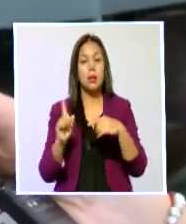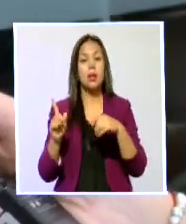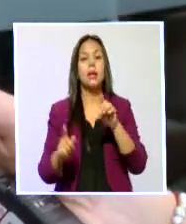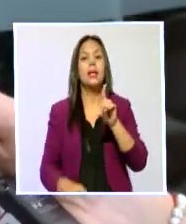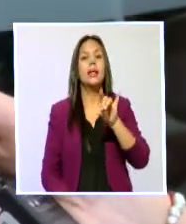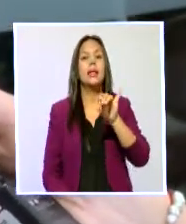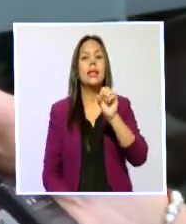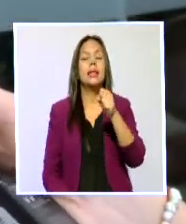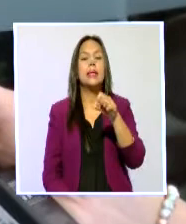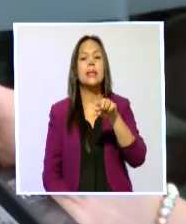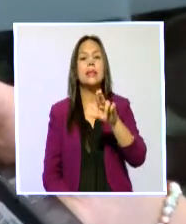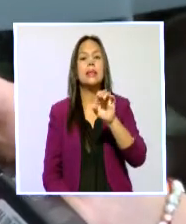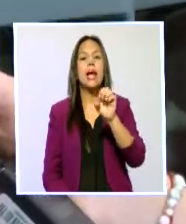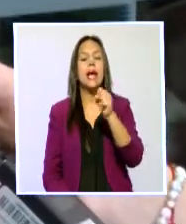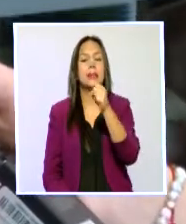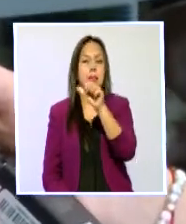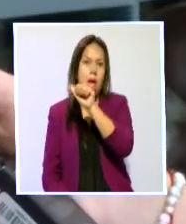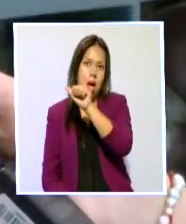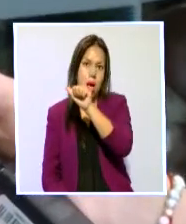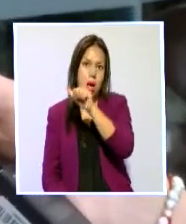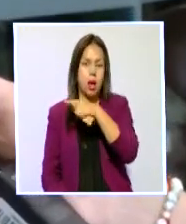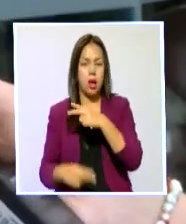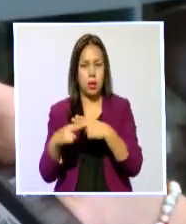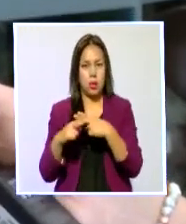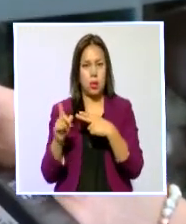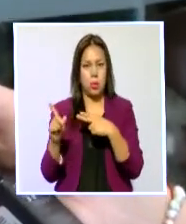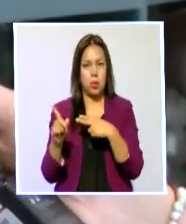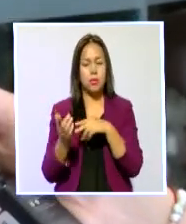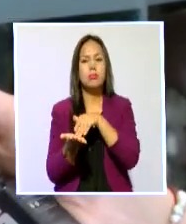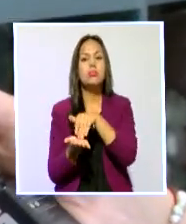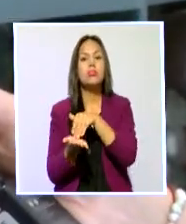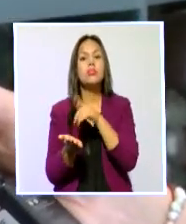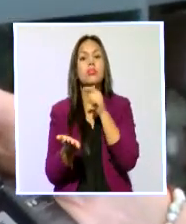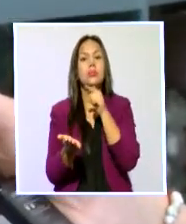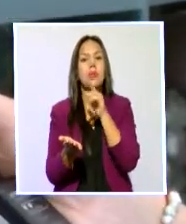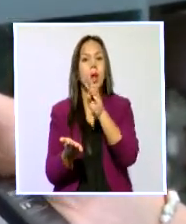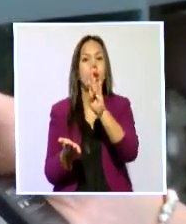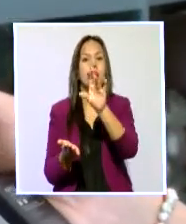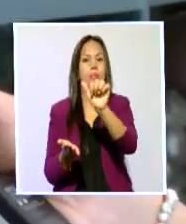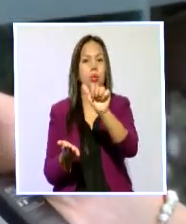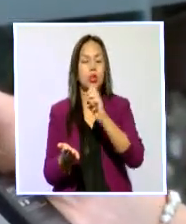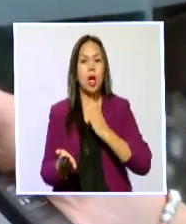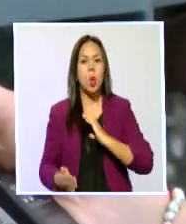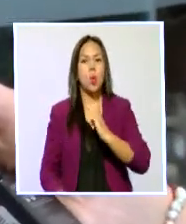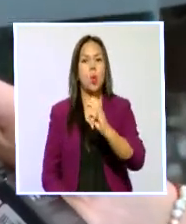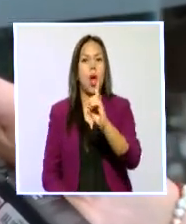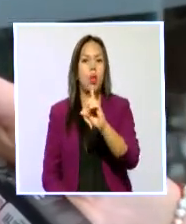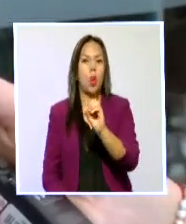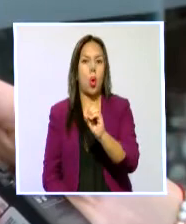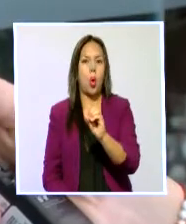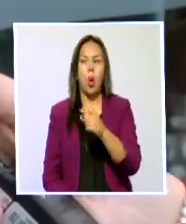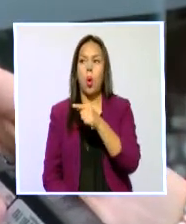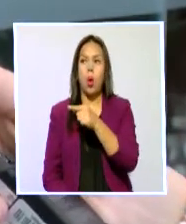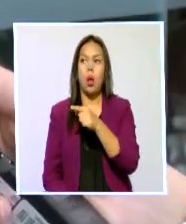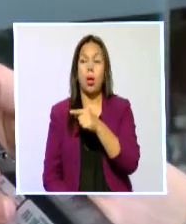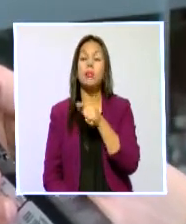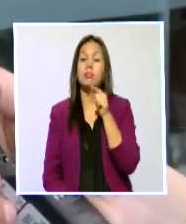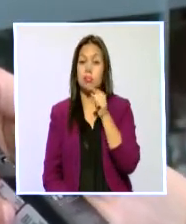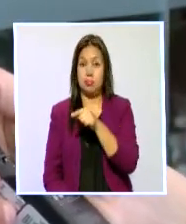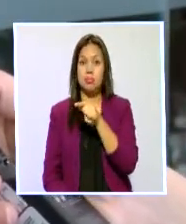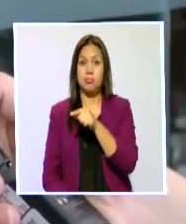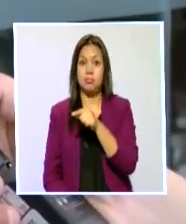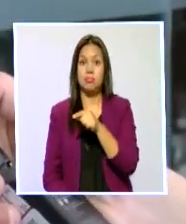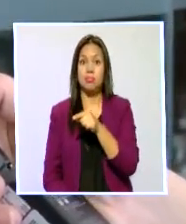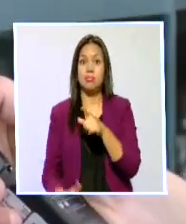Disquesa, del cual son los miembros, la esposa y el cuñado del señor Carlos Bernal. Ellos